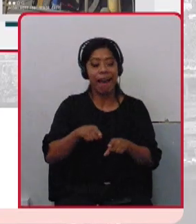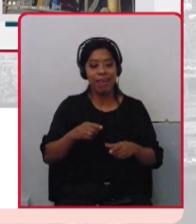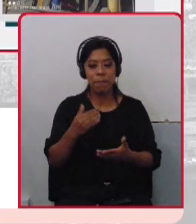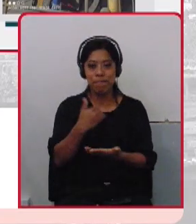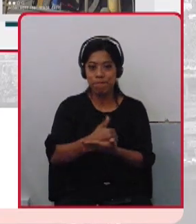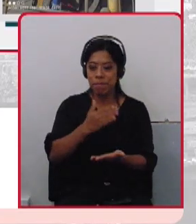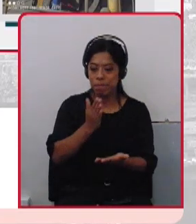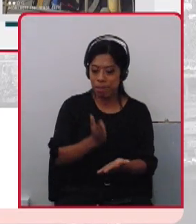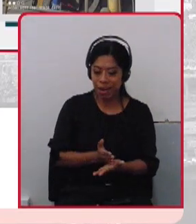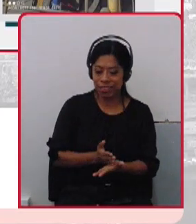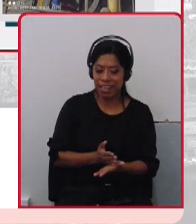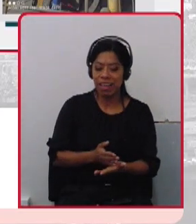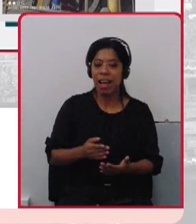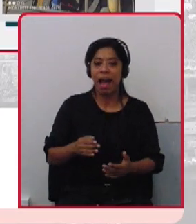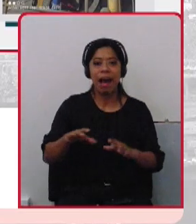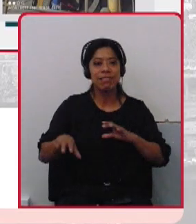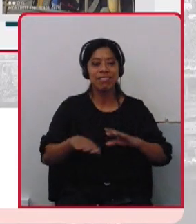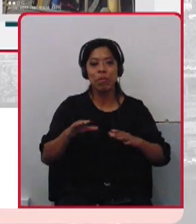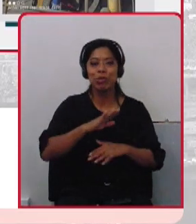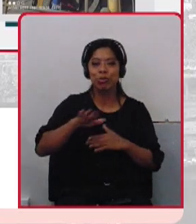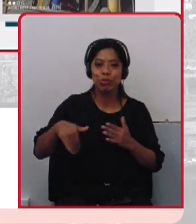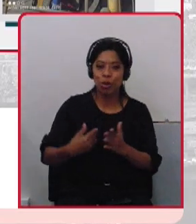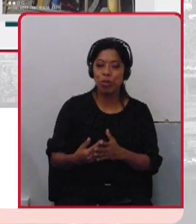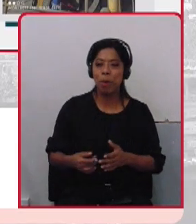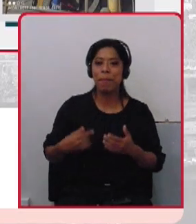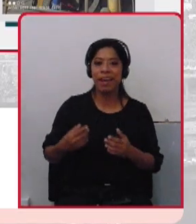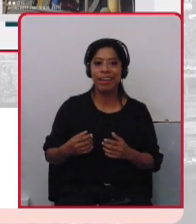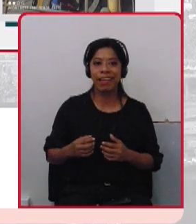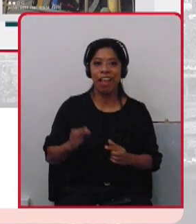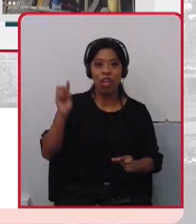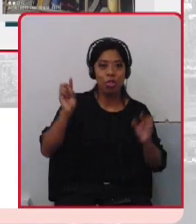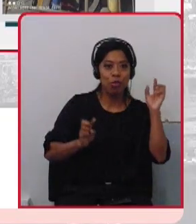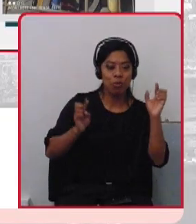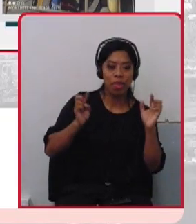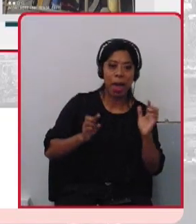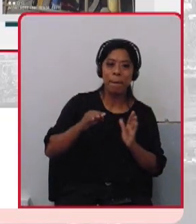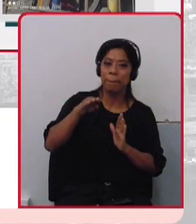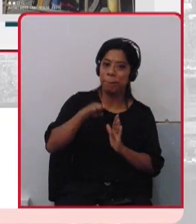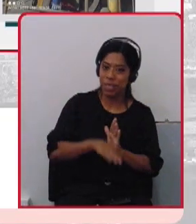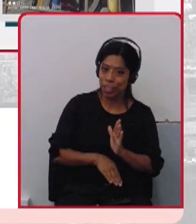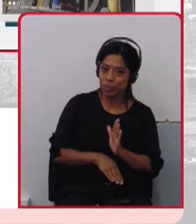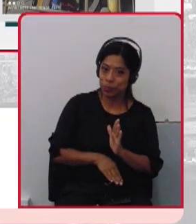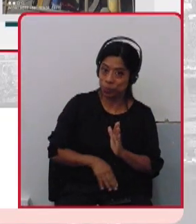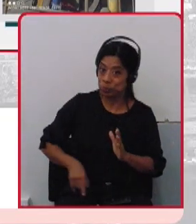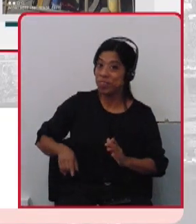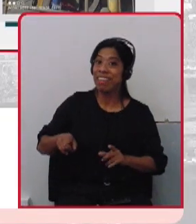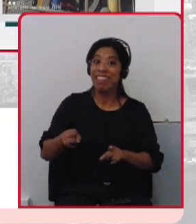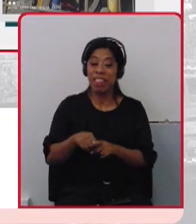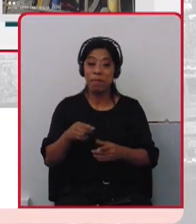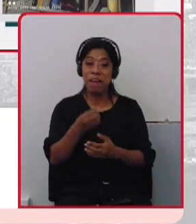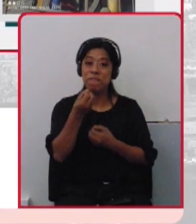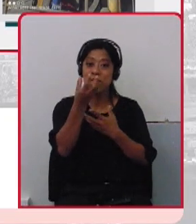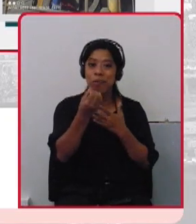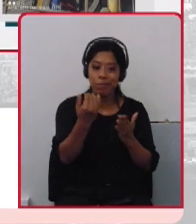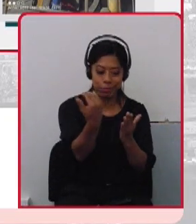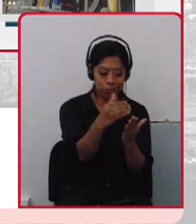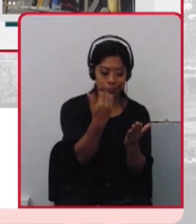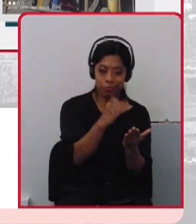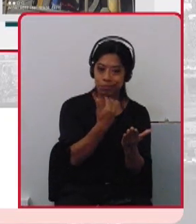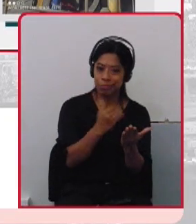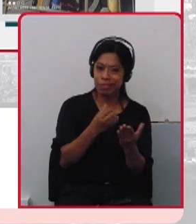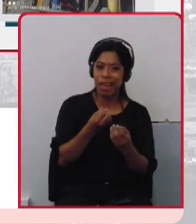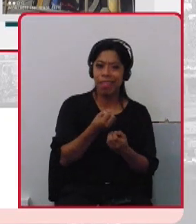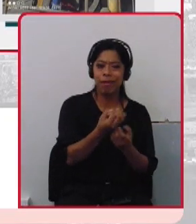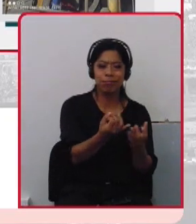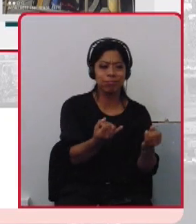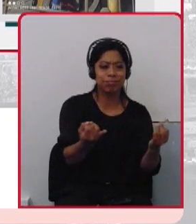hacemos todo lo que está a nuestro alcance para que la incertidumbre pueda bajar. Y esos datos, tenemos N datos